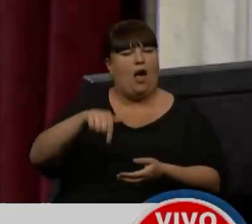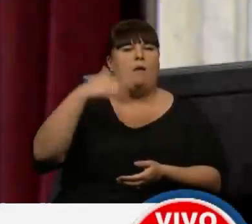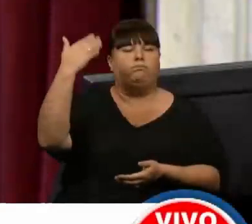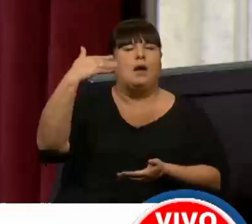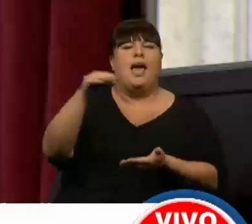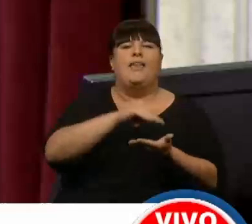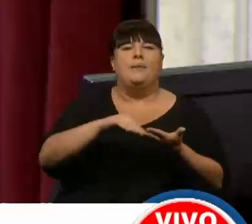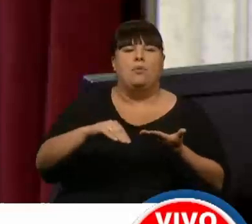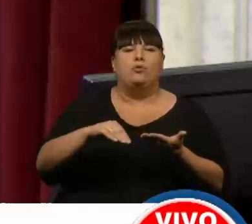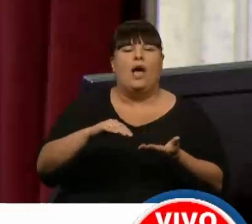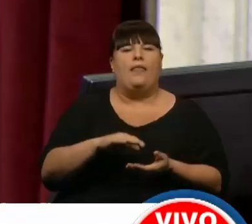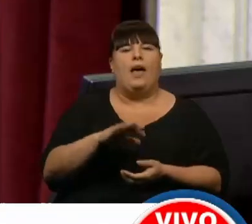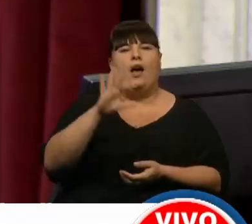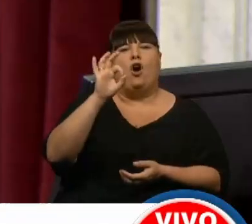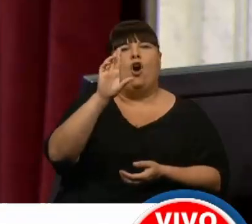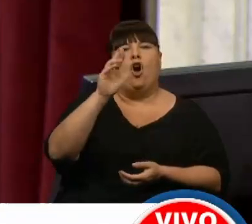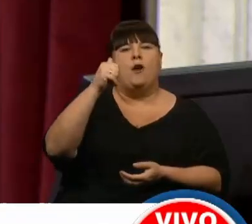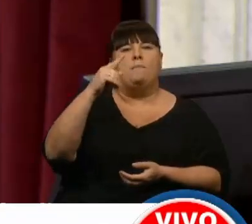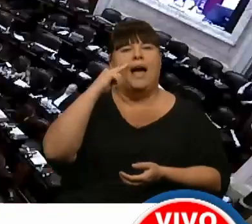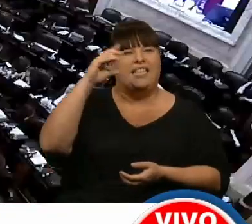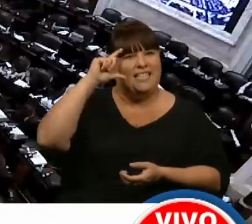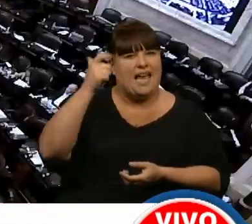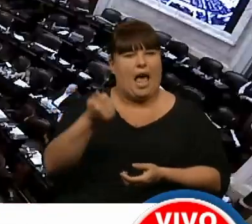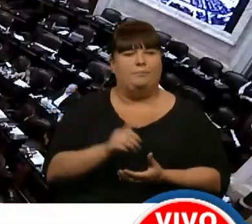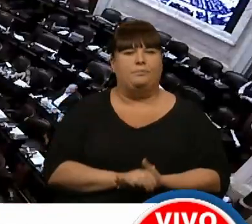uso de la palabra la diputada Claudia Ormaechea.